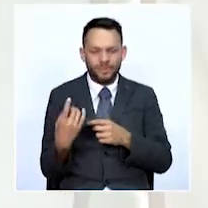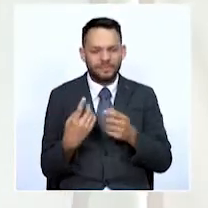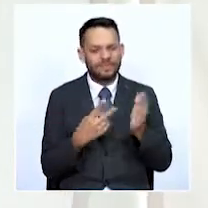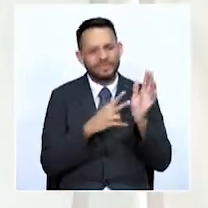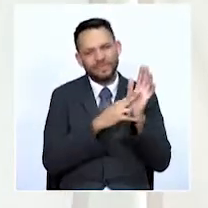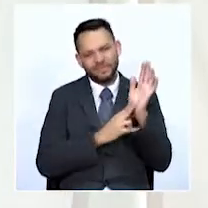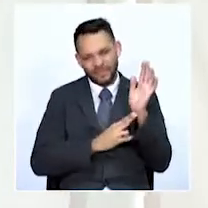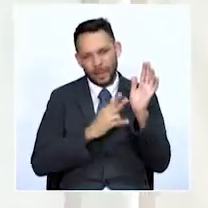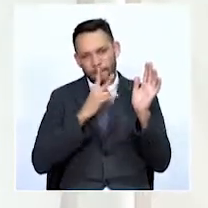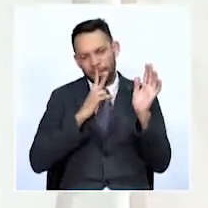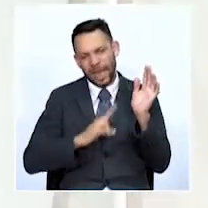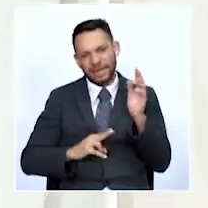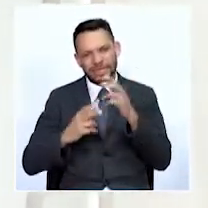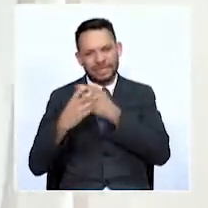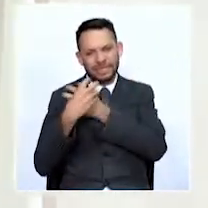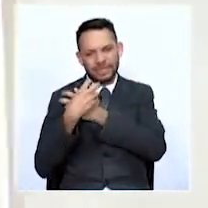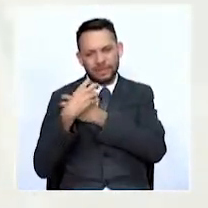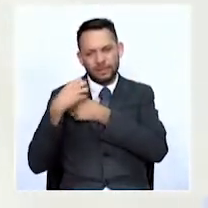tendinitis.